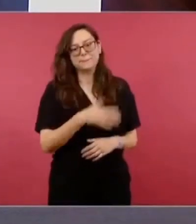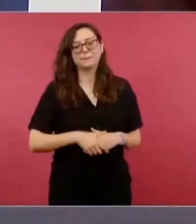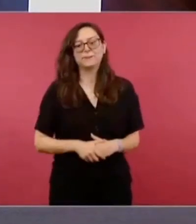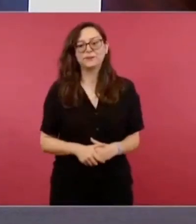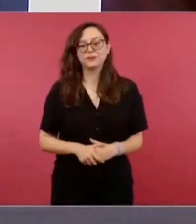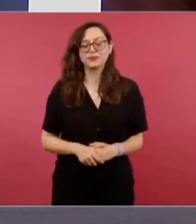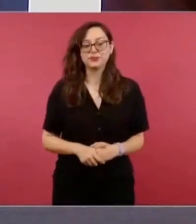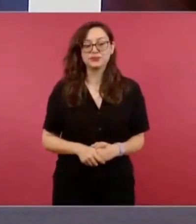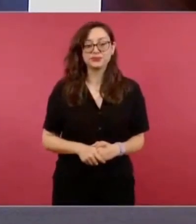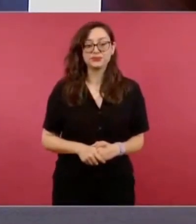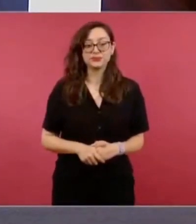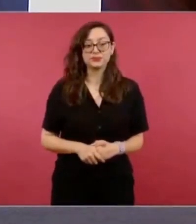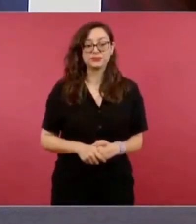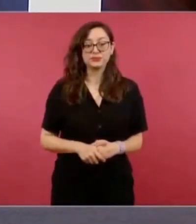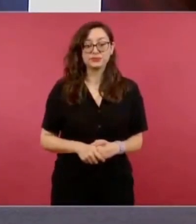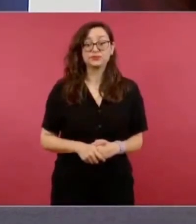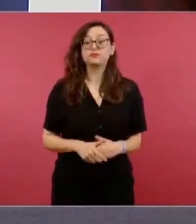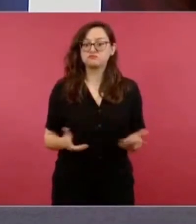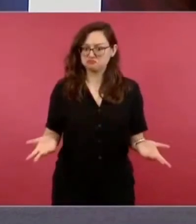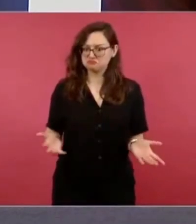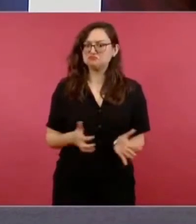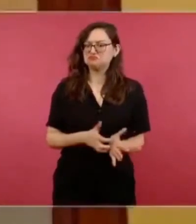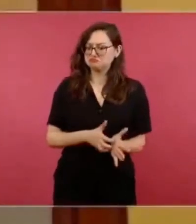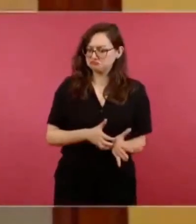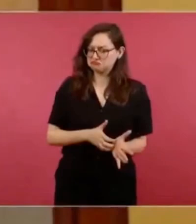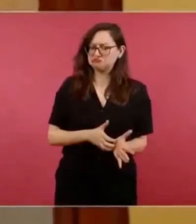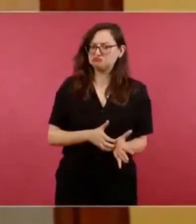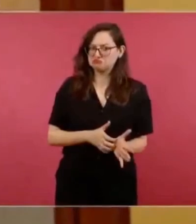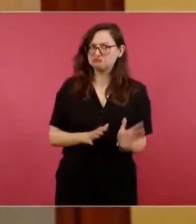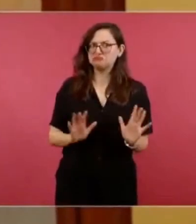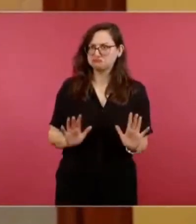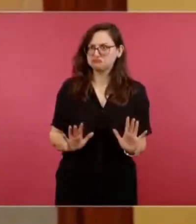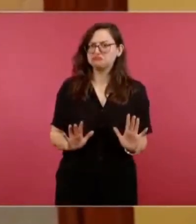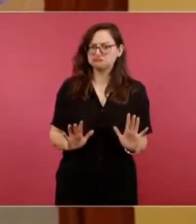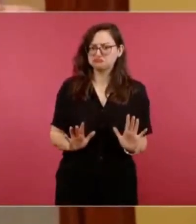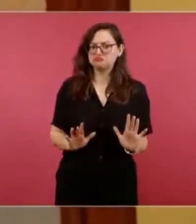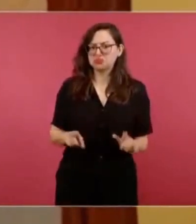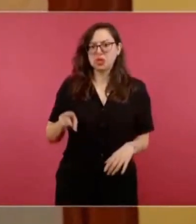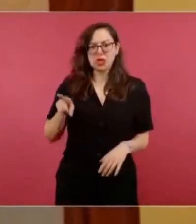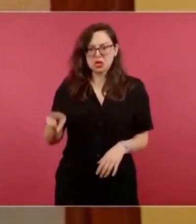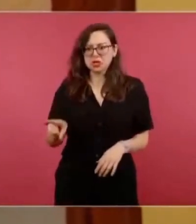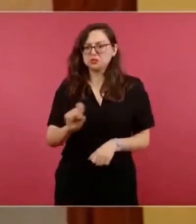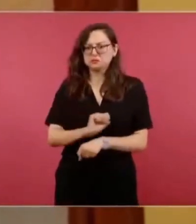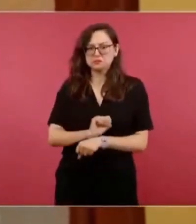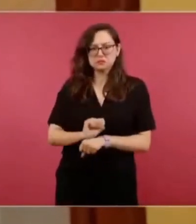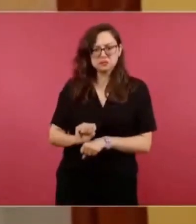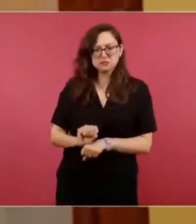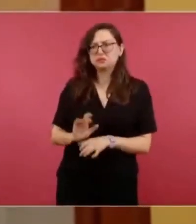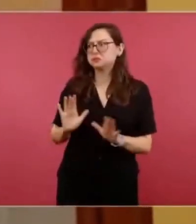que por cierto, austero. Ahí estaba en un cubículo,